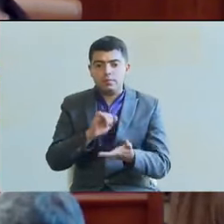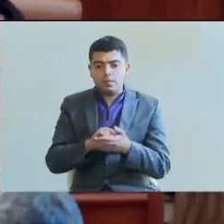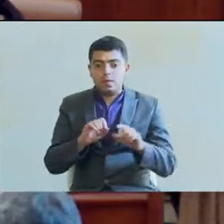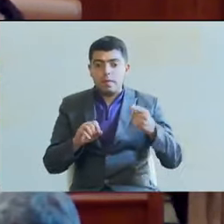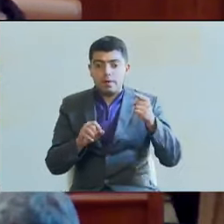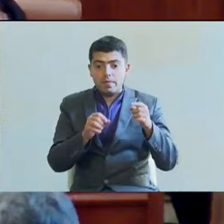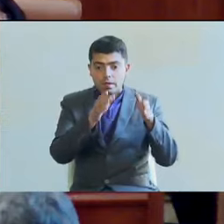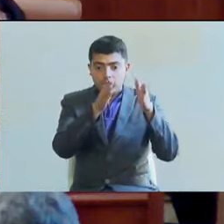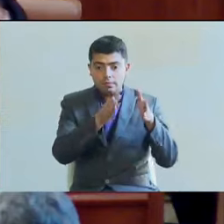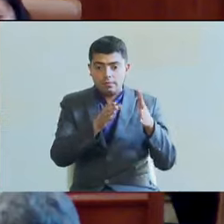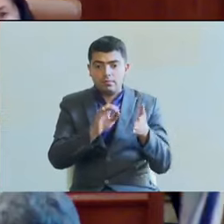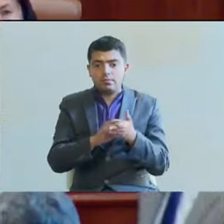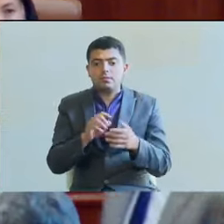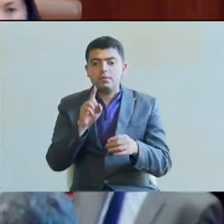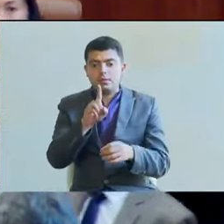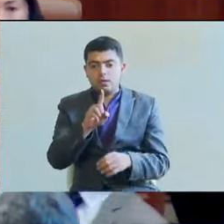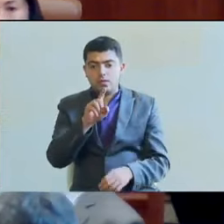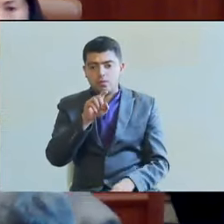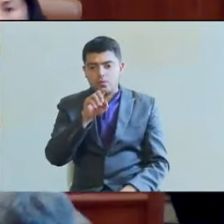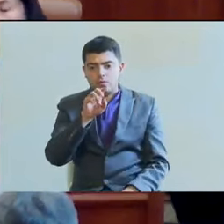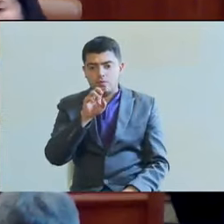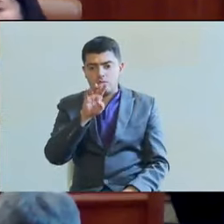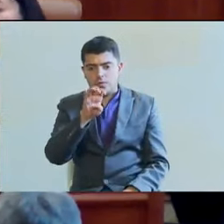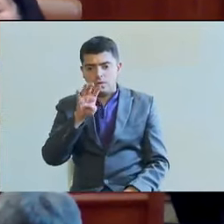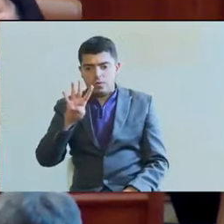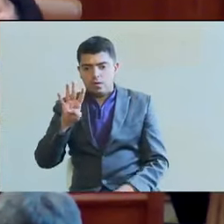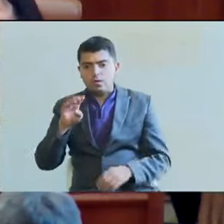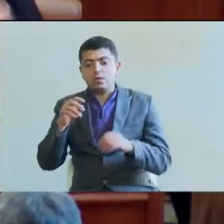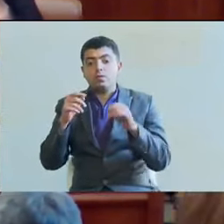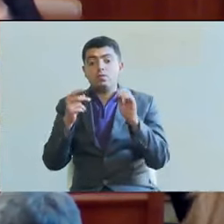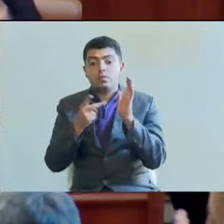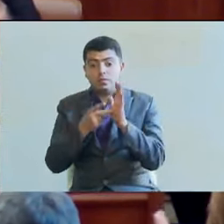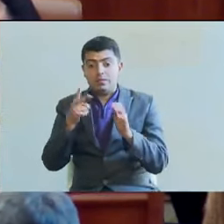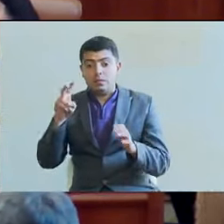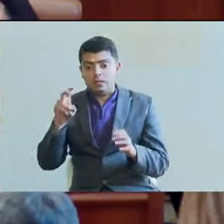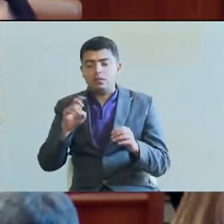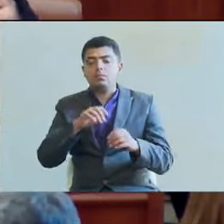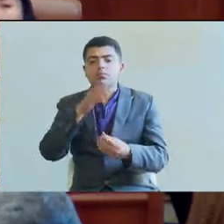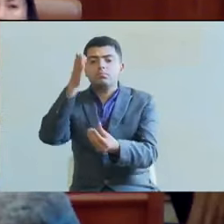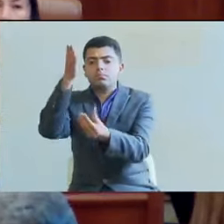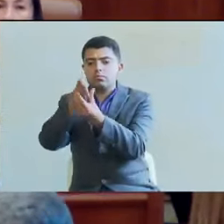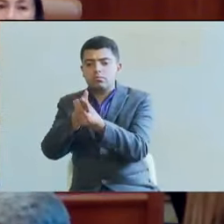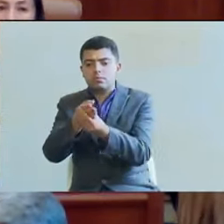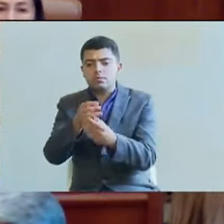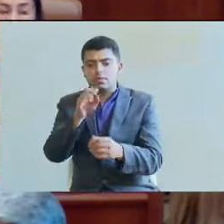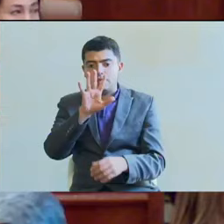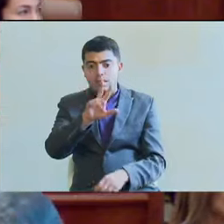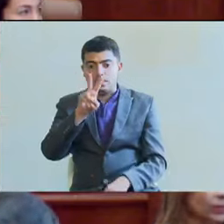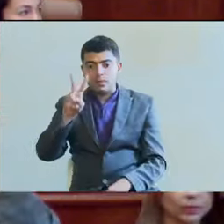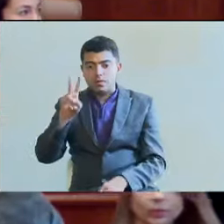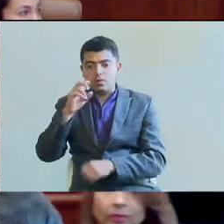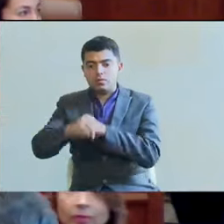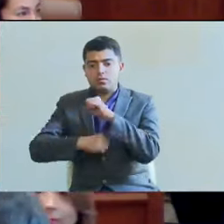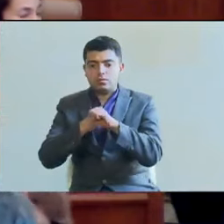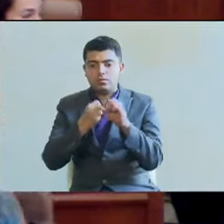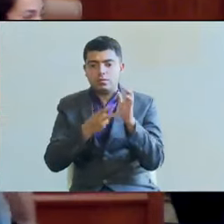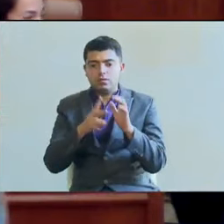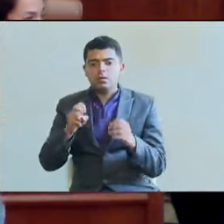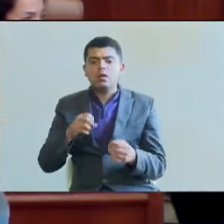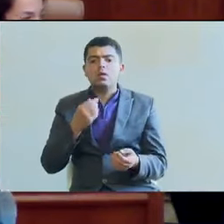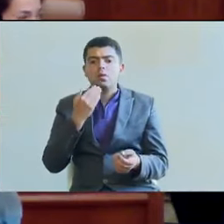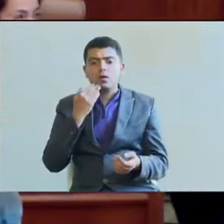gaceta 19427 para segundo deate en la gaceta número 522 de 201 se aprobó en la